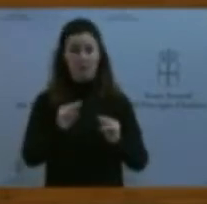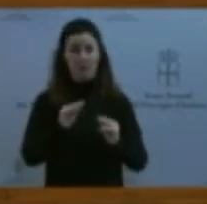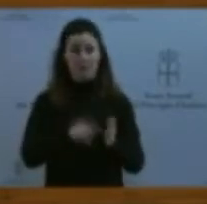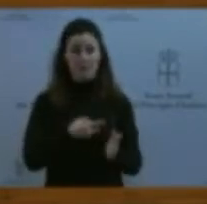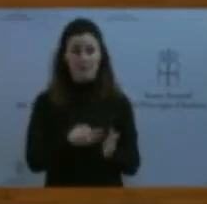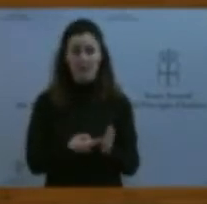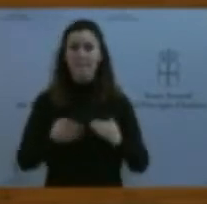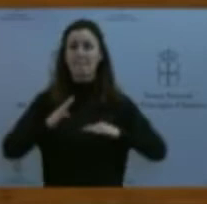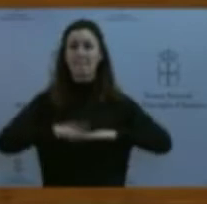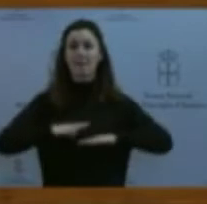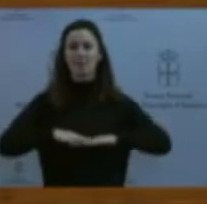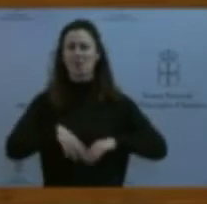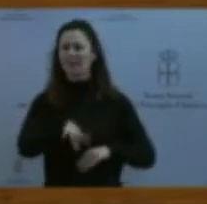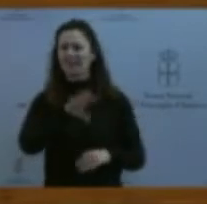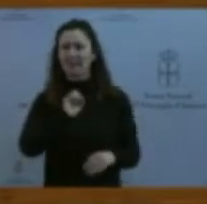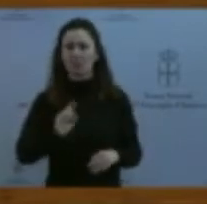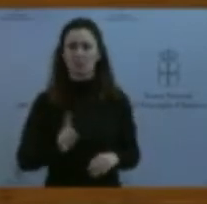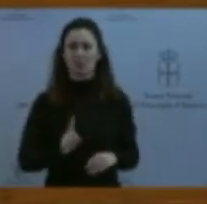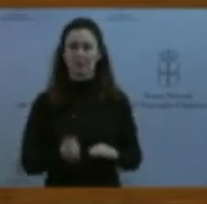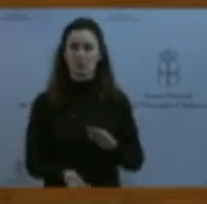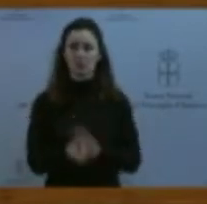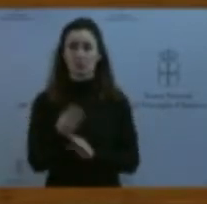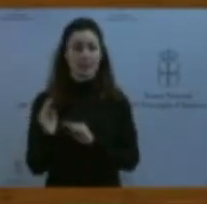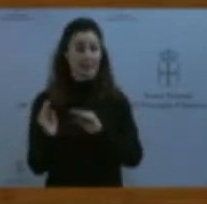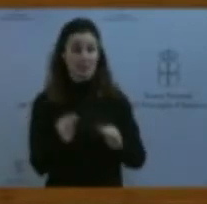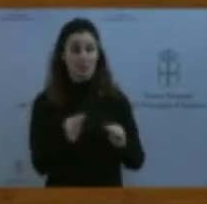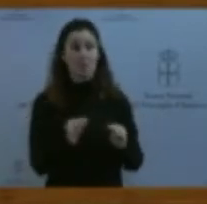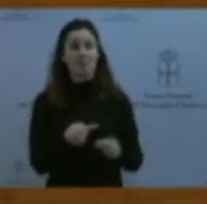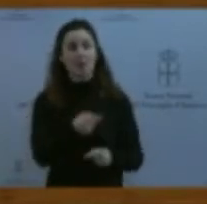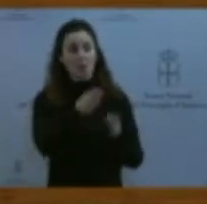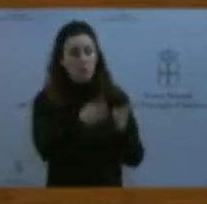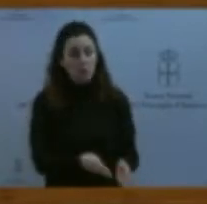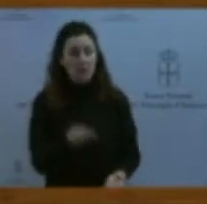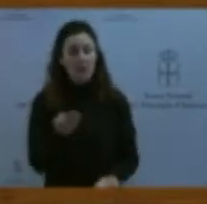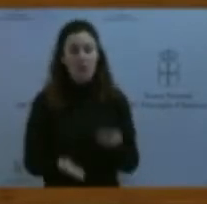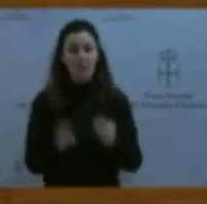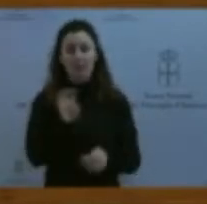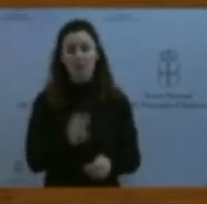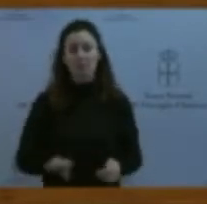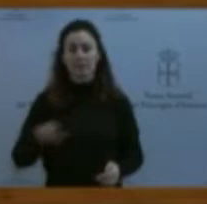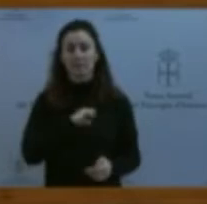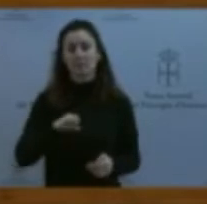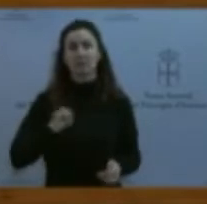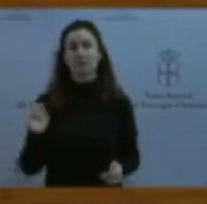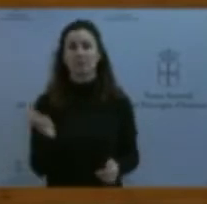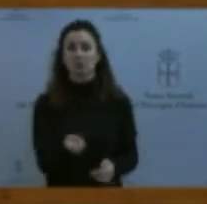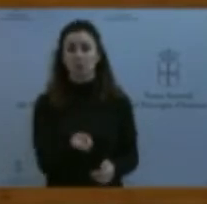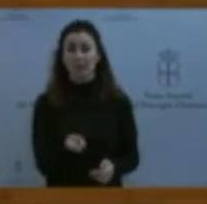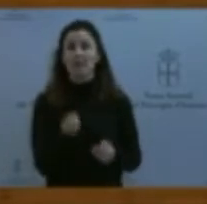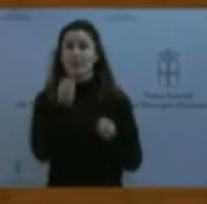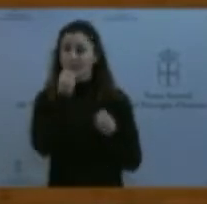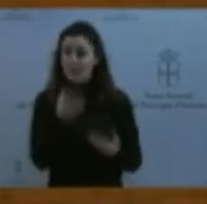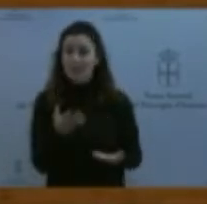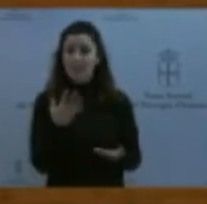ocurrido. Usted compara con otras comunidades autónomas. Estaría bien también dar el dato de si han resuelto a